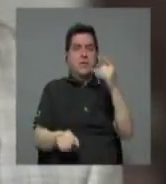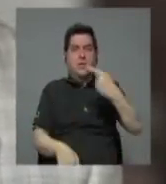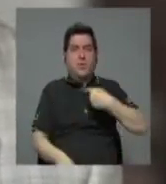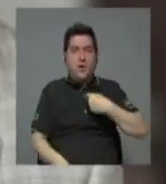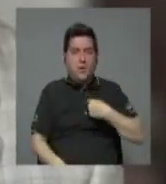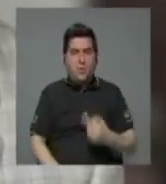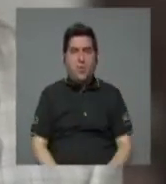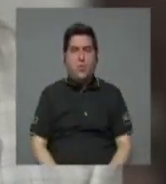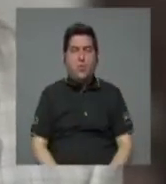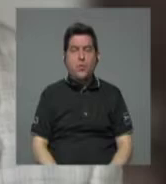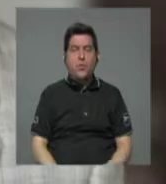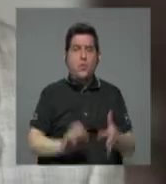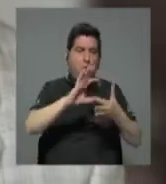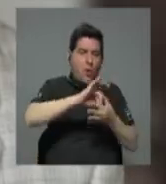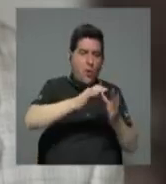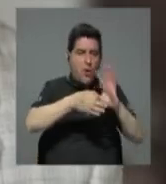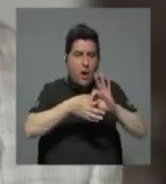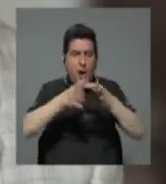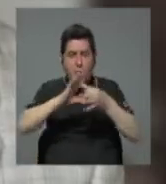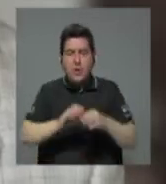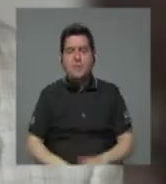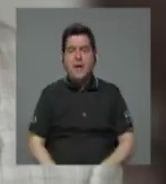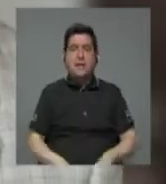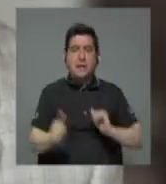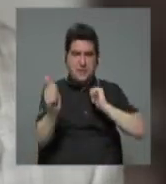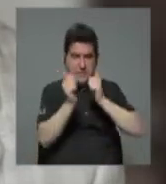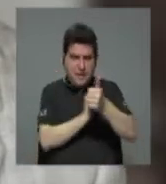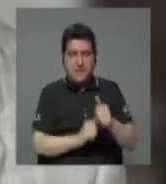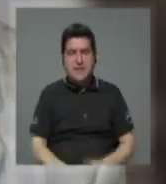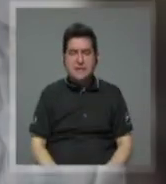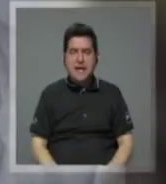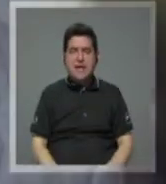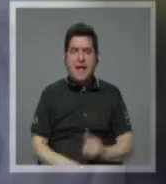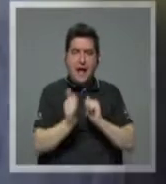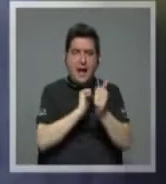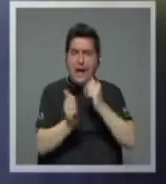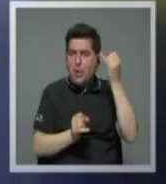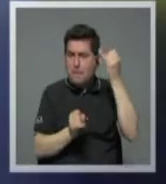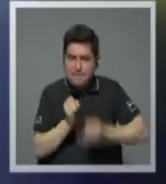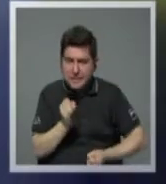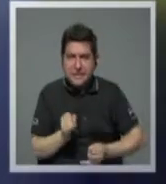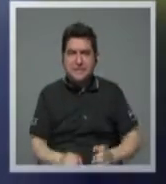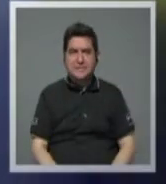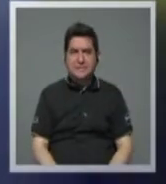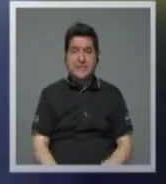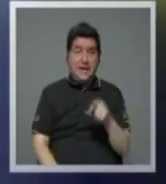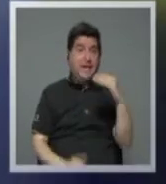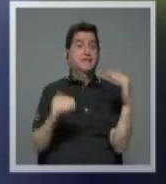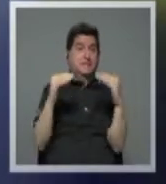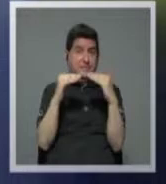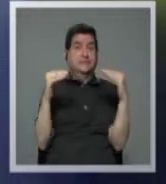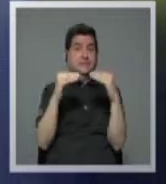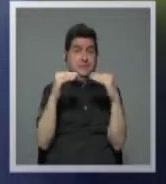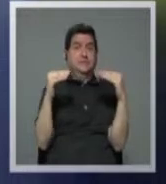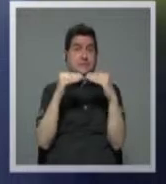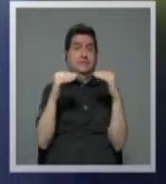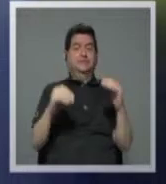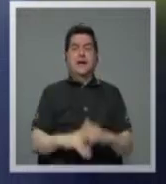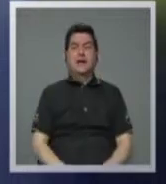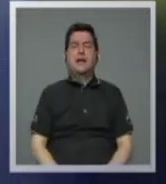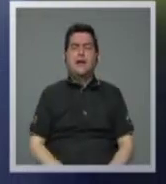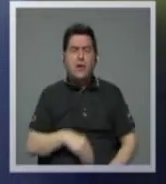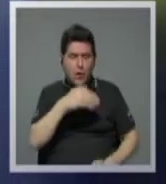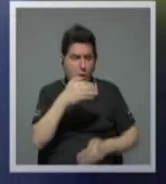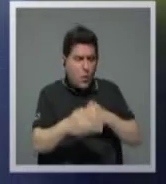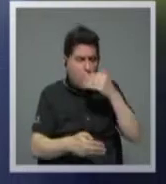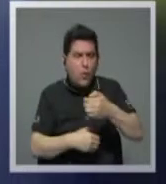ir a las Olimpiadas y clasificar en el hit final. Así es que estamos en ese nivel. Ha sido un